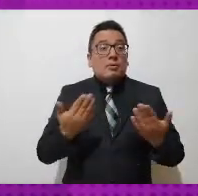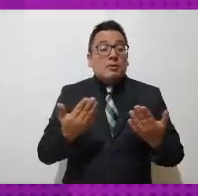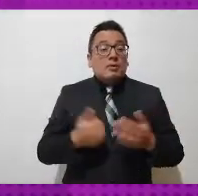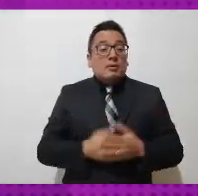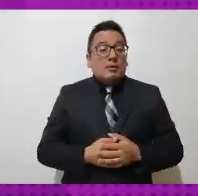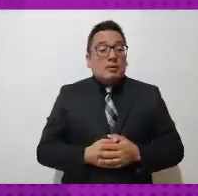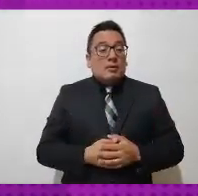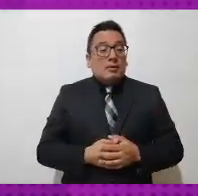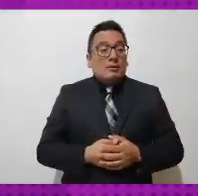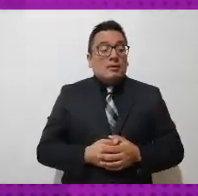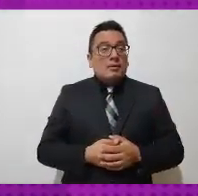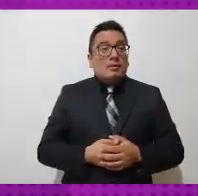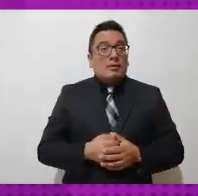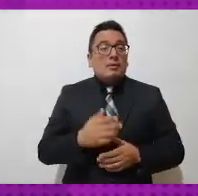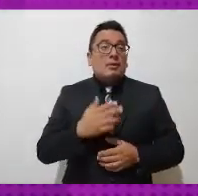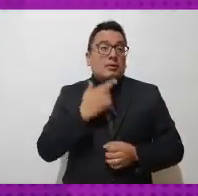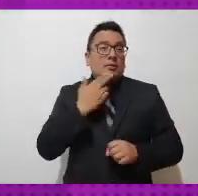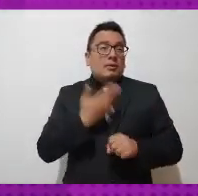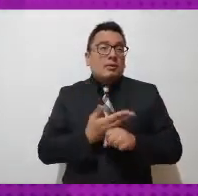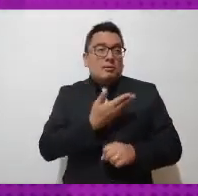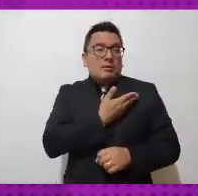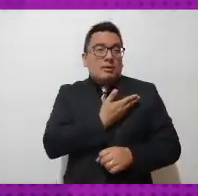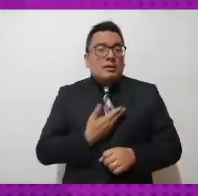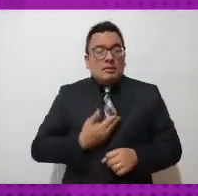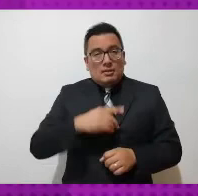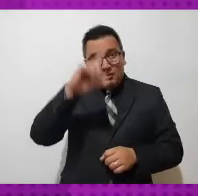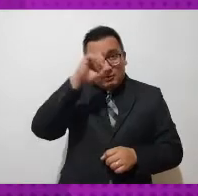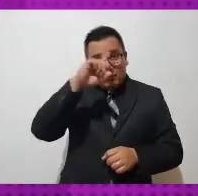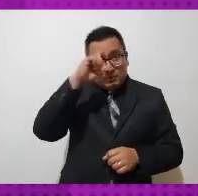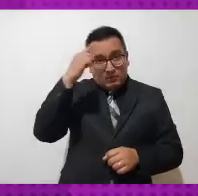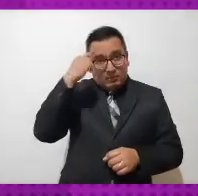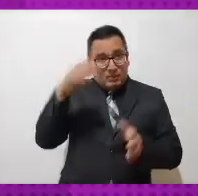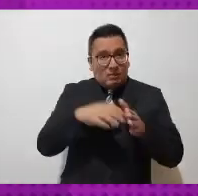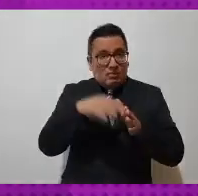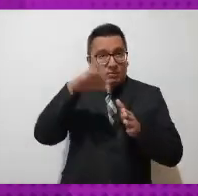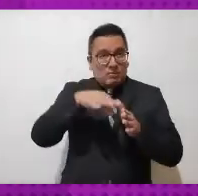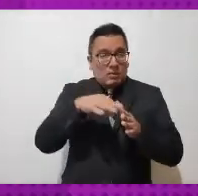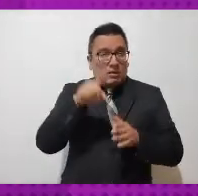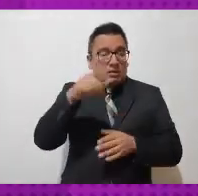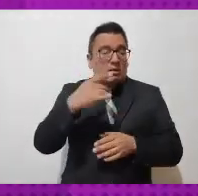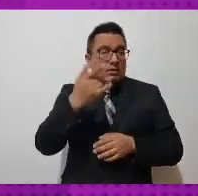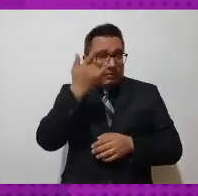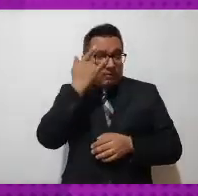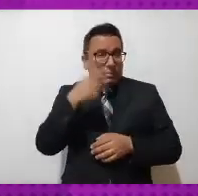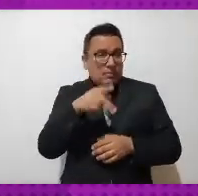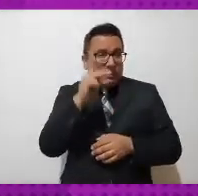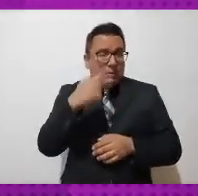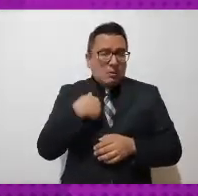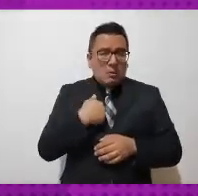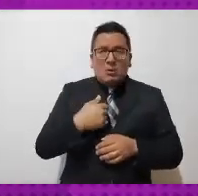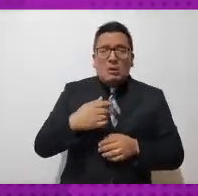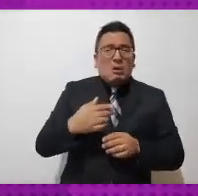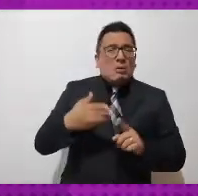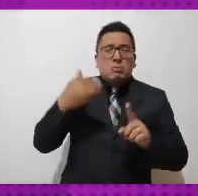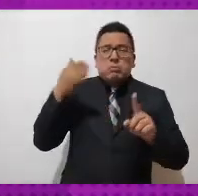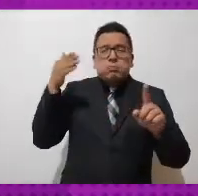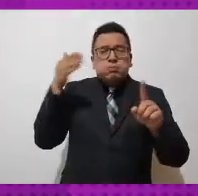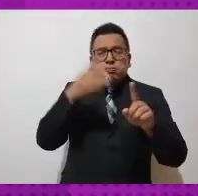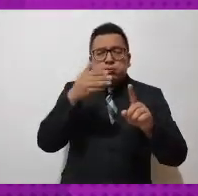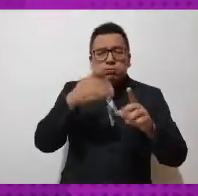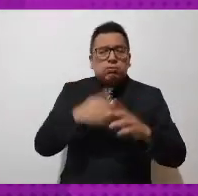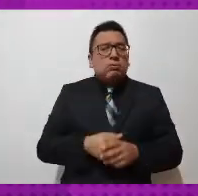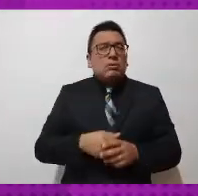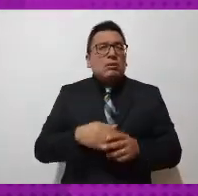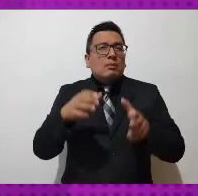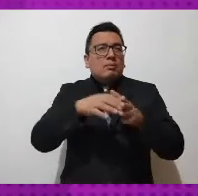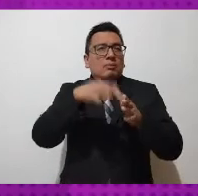me desempeño como presidenta del Consejo General del Instituto Electoral del Estado de Campeche, pero he estado en temas electorales desde hace más de